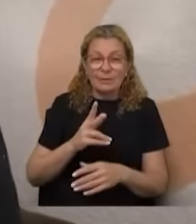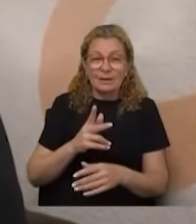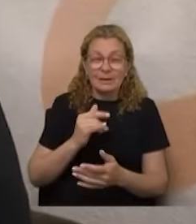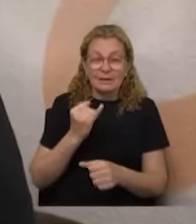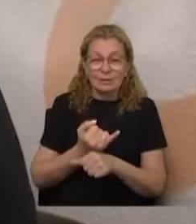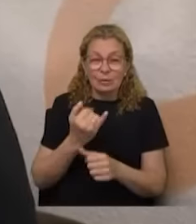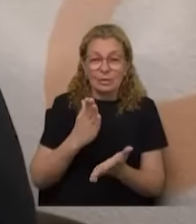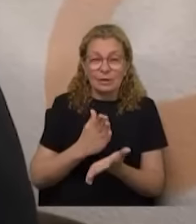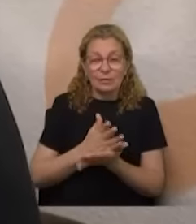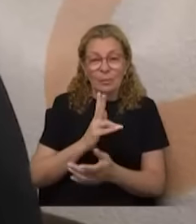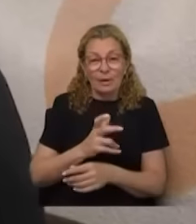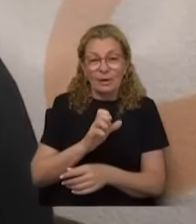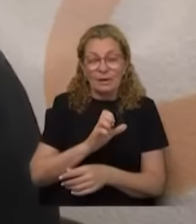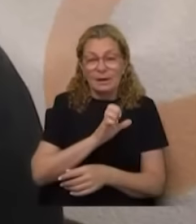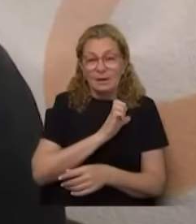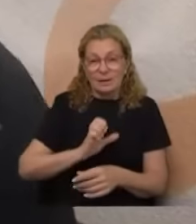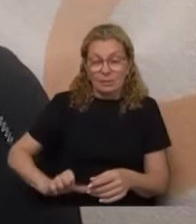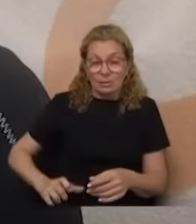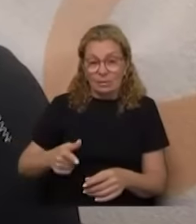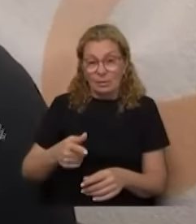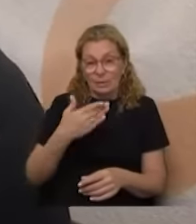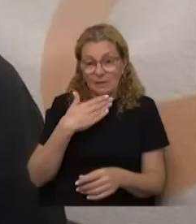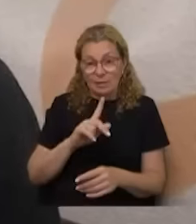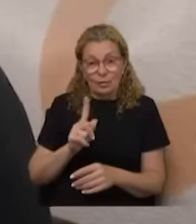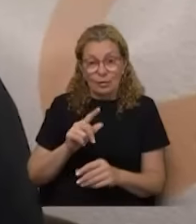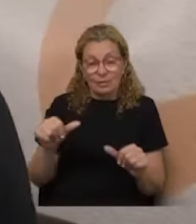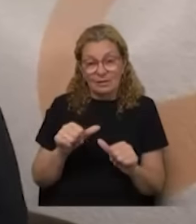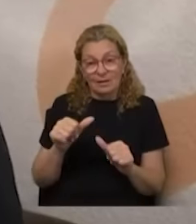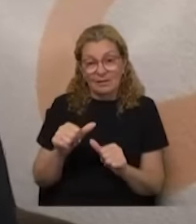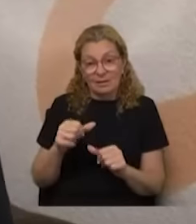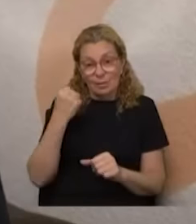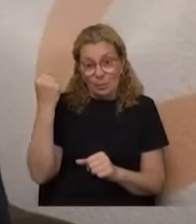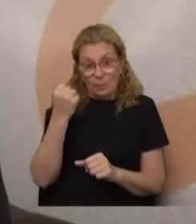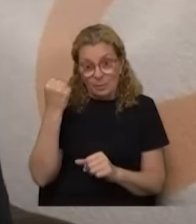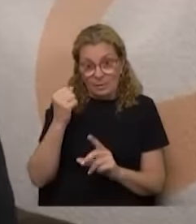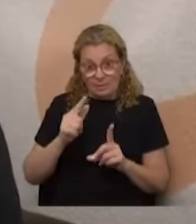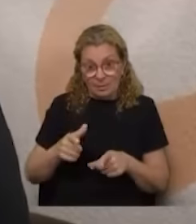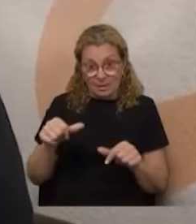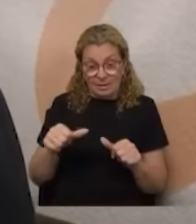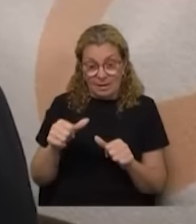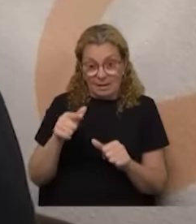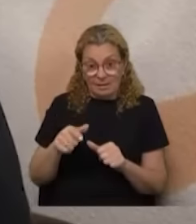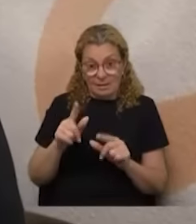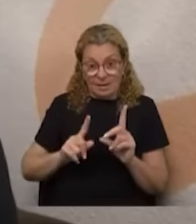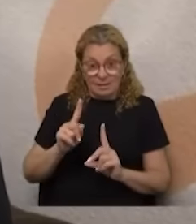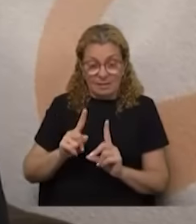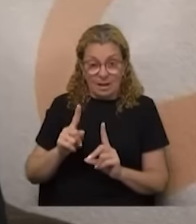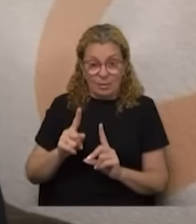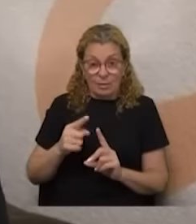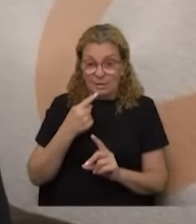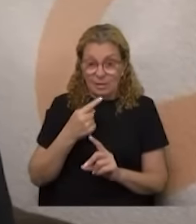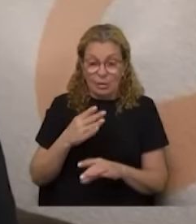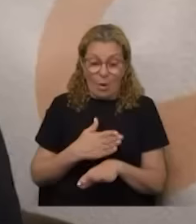Humanos sino del poder ejecutivo que hasta donde entendemos no se Está realizando y sería muy importante que que se realizara porque es algo que que está previsto que